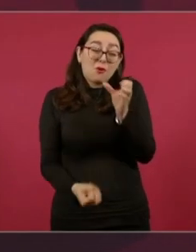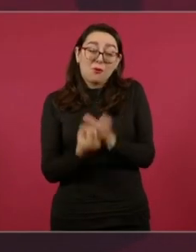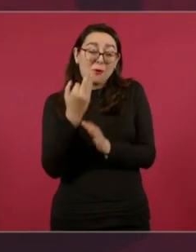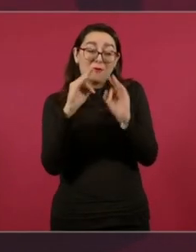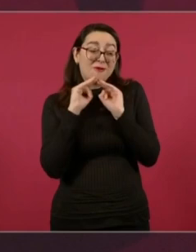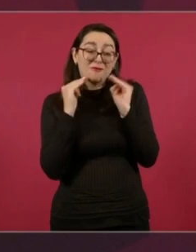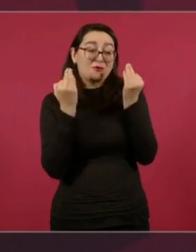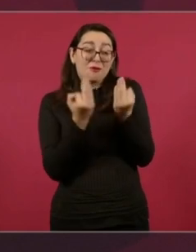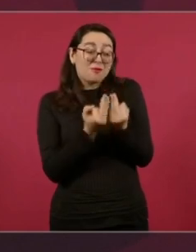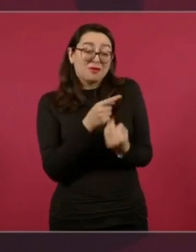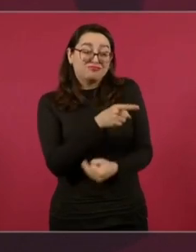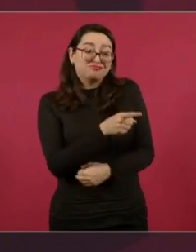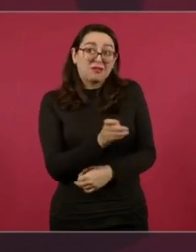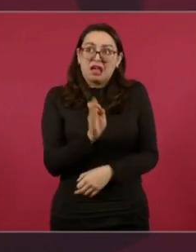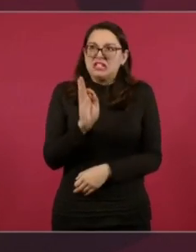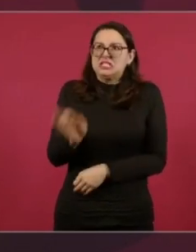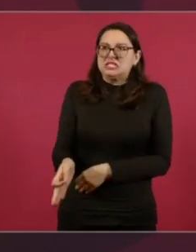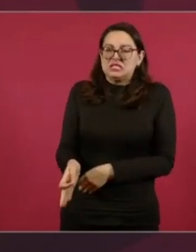cambió.